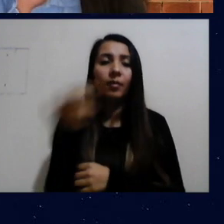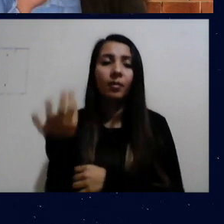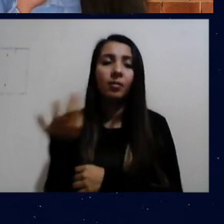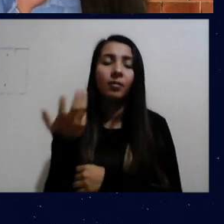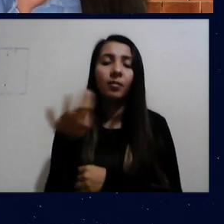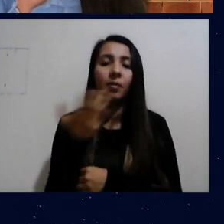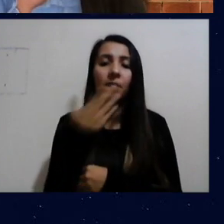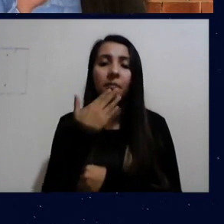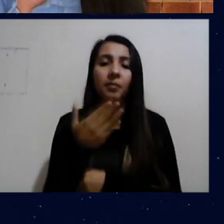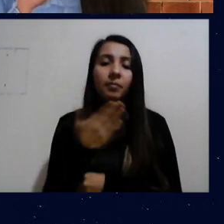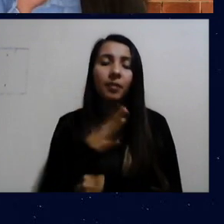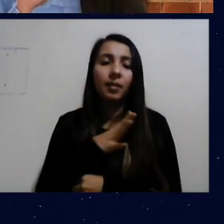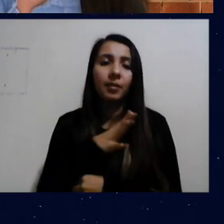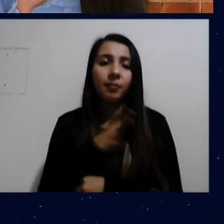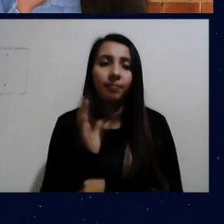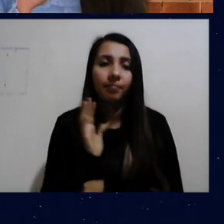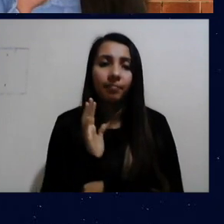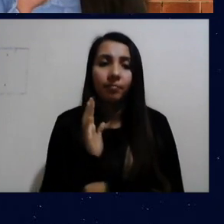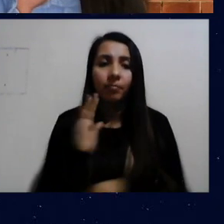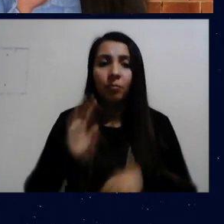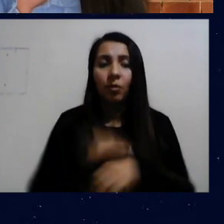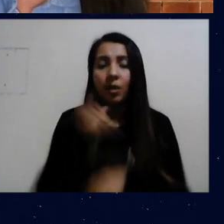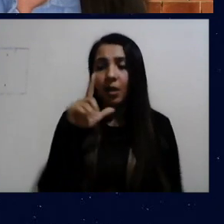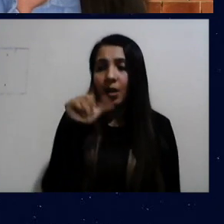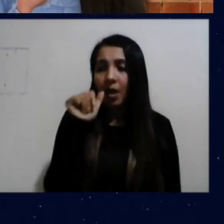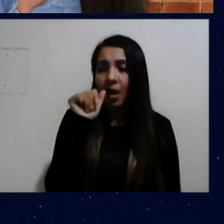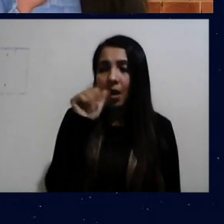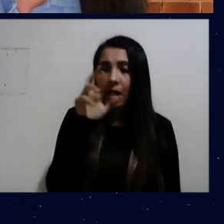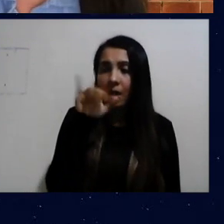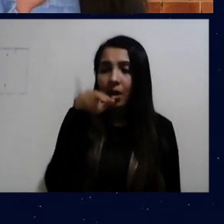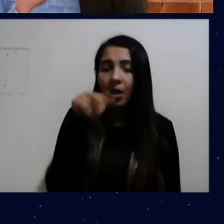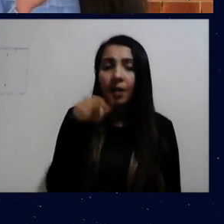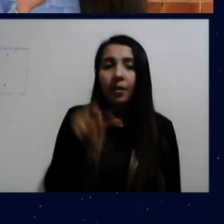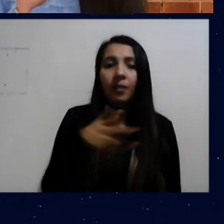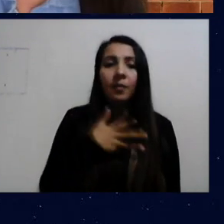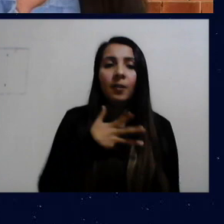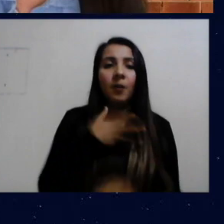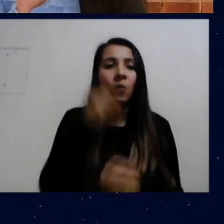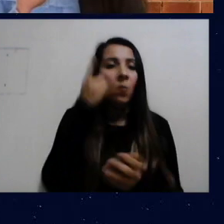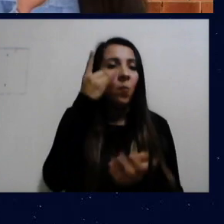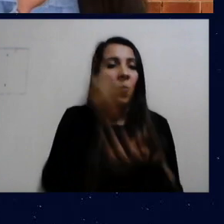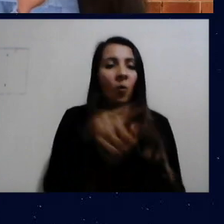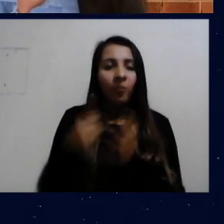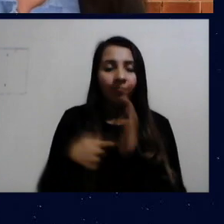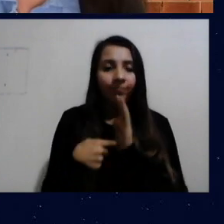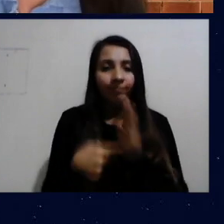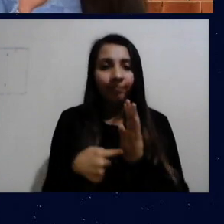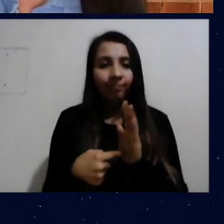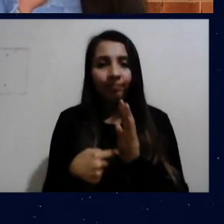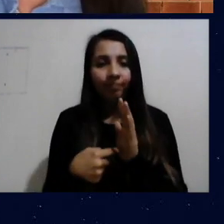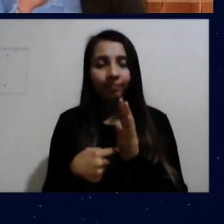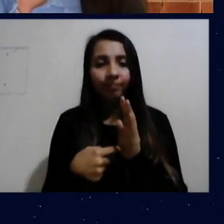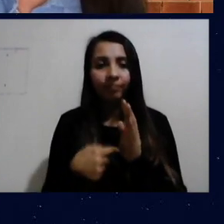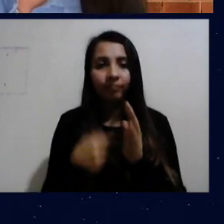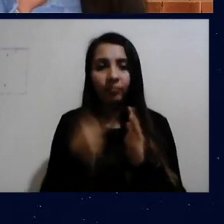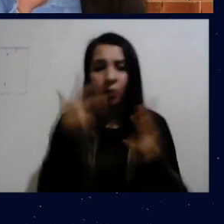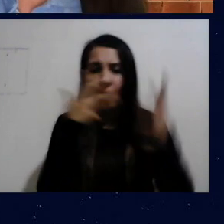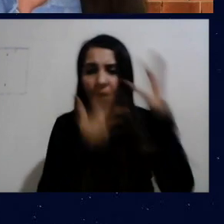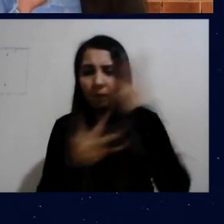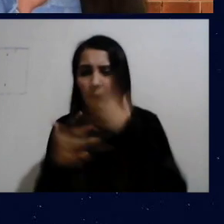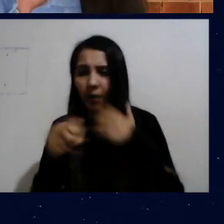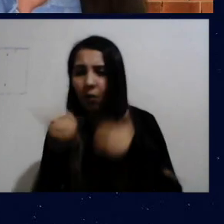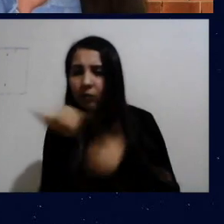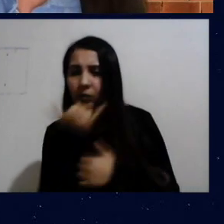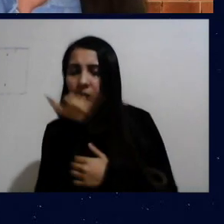que es única y que no la puedes confundir con otros aminoácidos, con lo cual definitivamente si